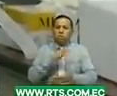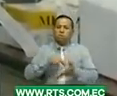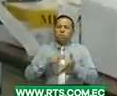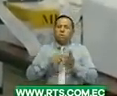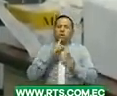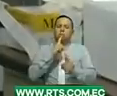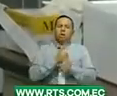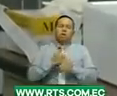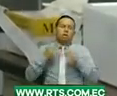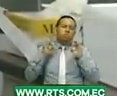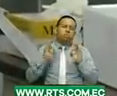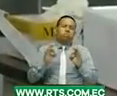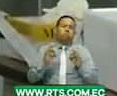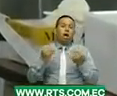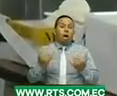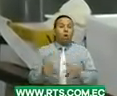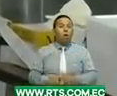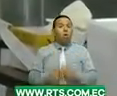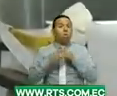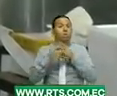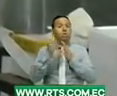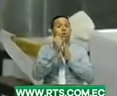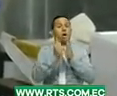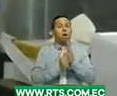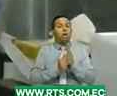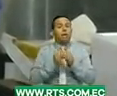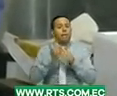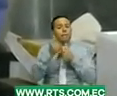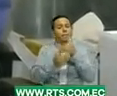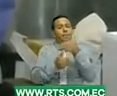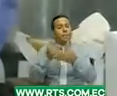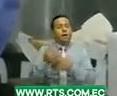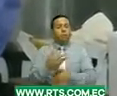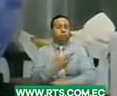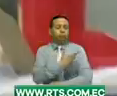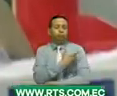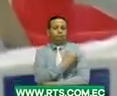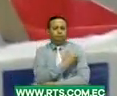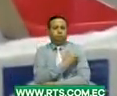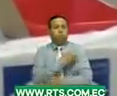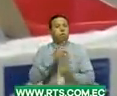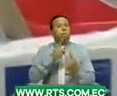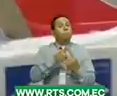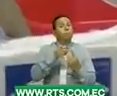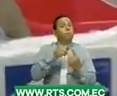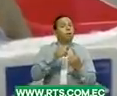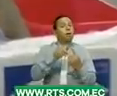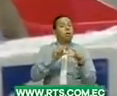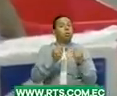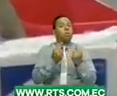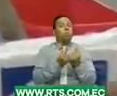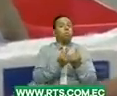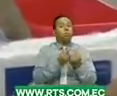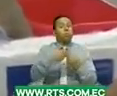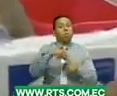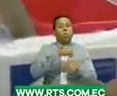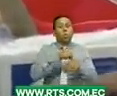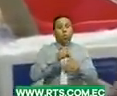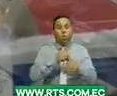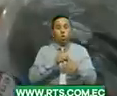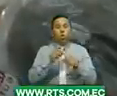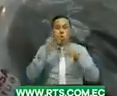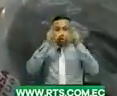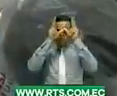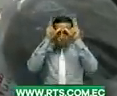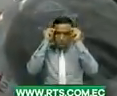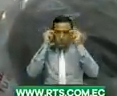cumplimiento a una agenda de vacunación programada, misma que tome en cuenta primero a las personas que enfrentan a este peligroso y mortal virus. Quienes están